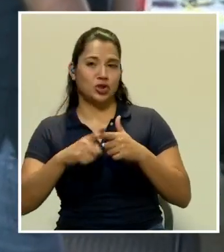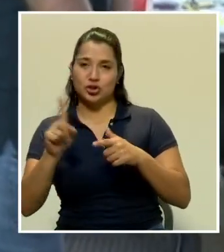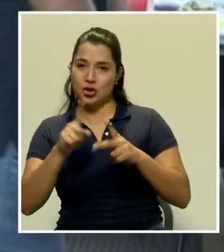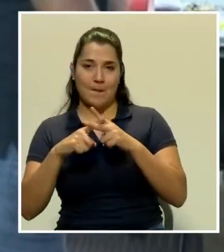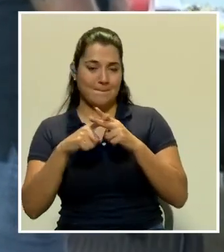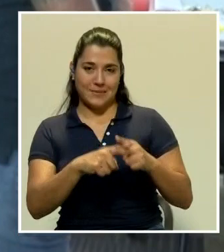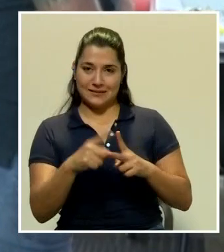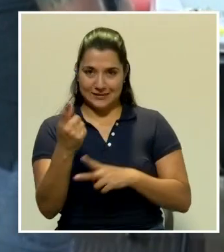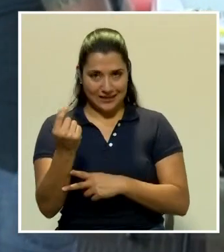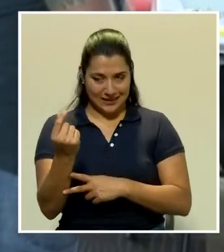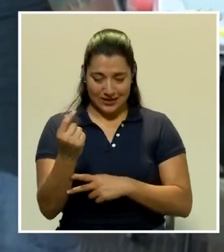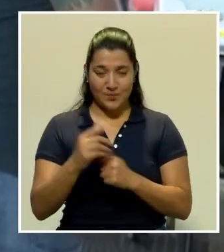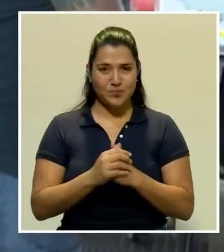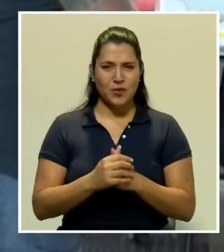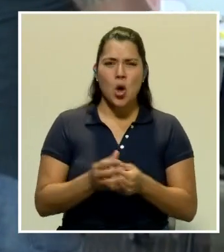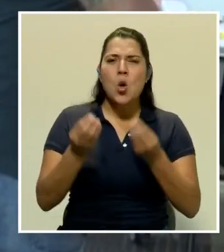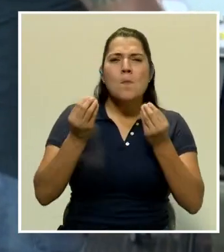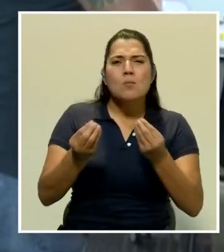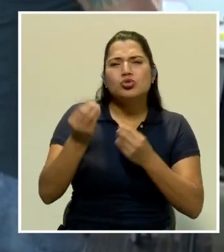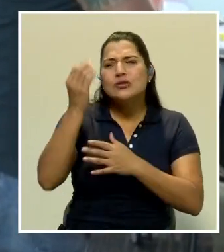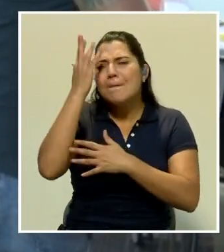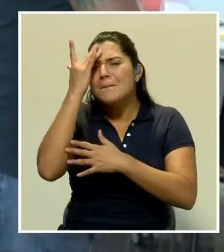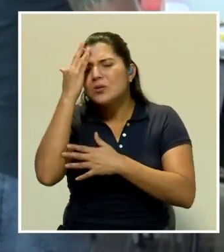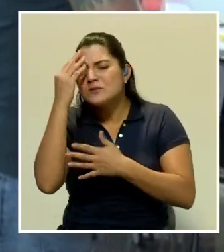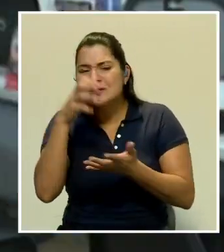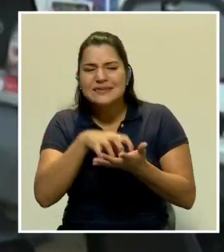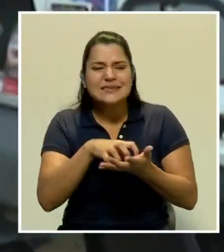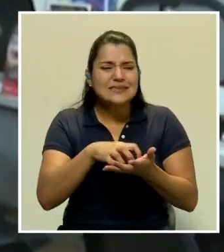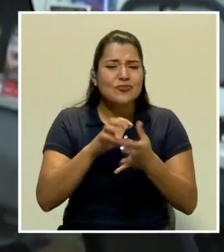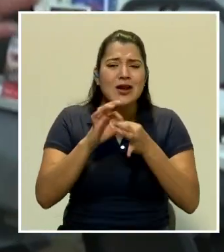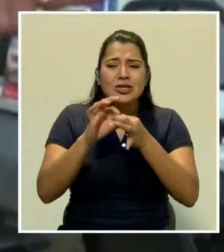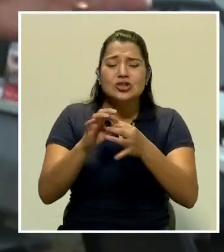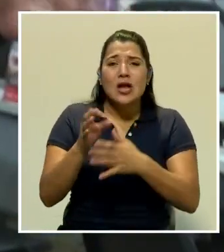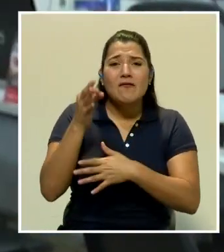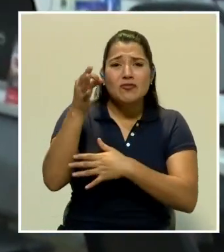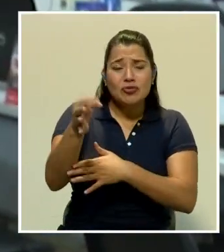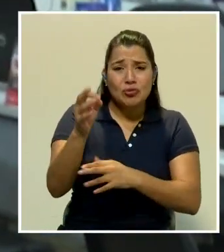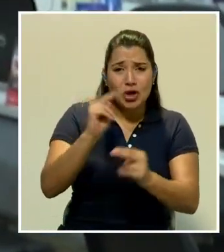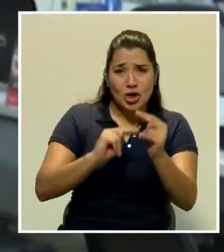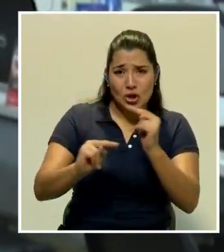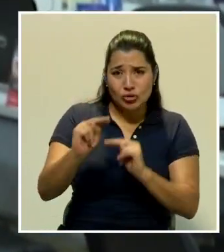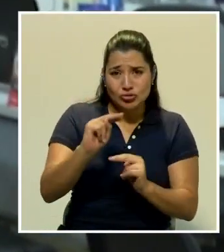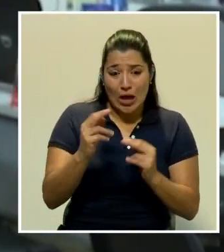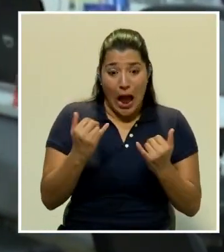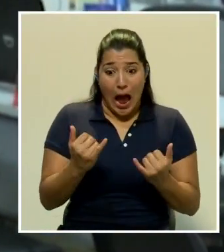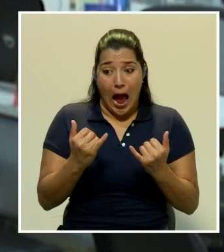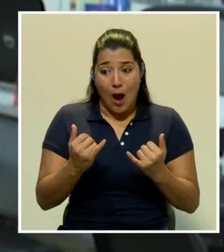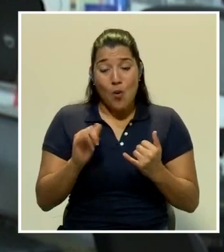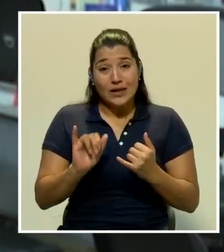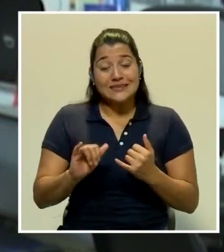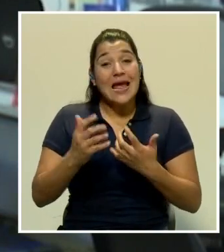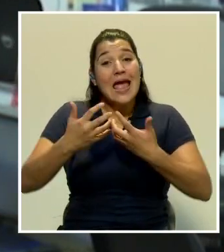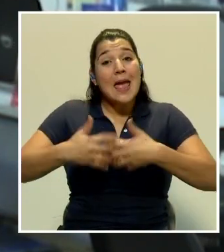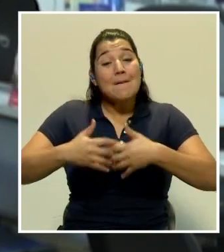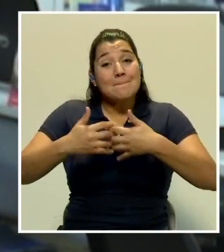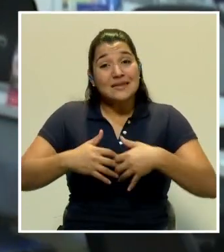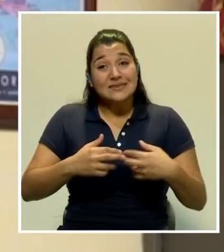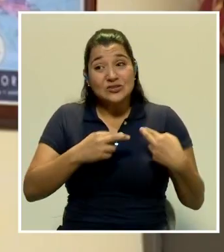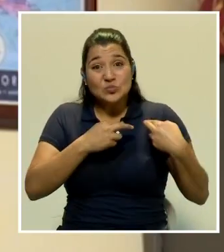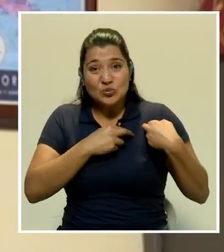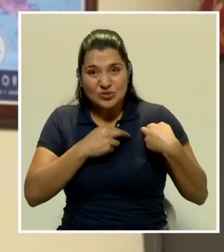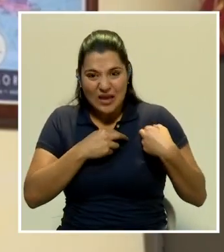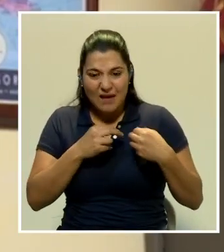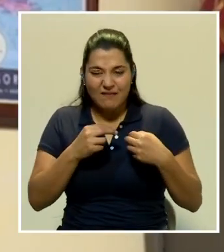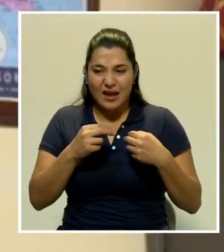Con gran preocupación y mucha incertidumbre sobre el futuro de sus negocios. Así se encuentran las agencias de viajes del país, quienes aseguran que